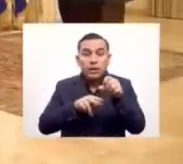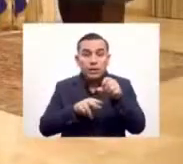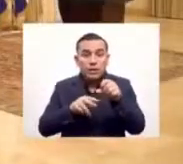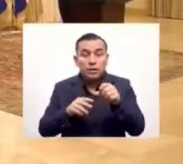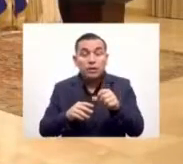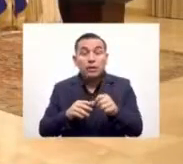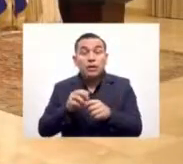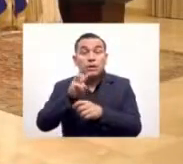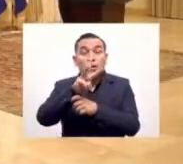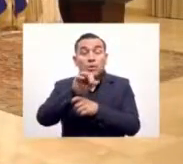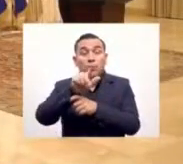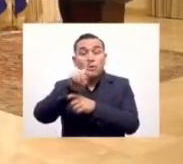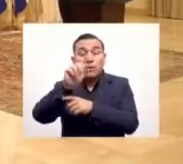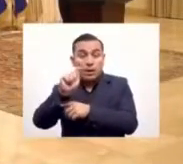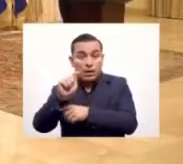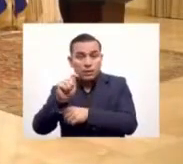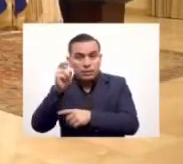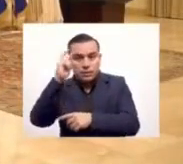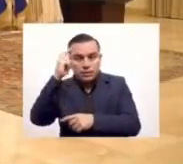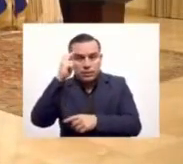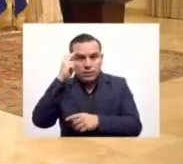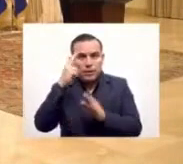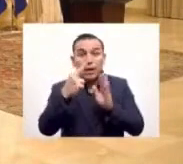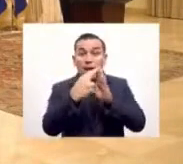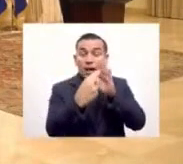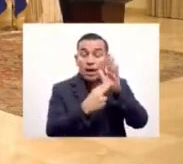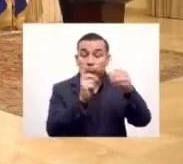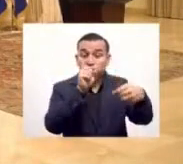una supermayoría en 5 horas aprobando una ley de esta magnitud.